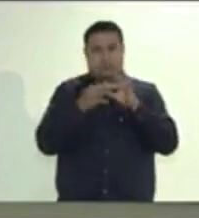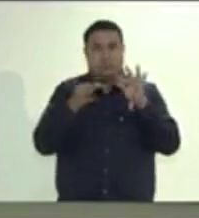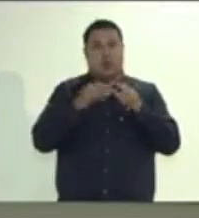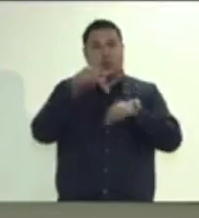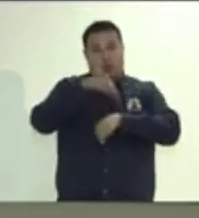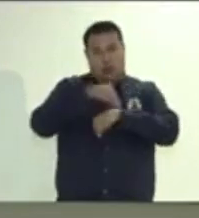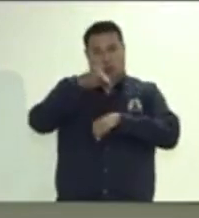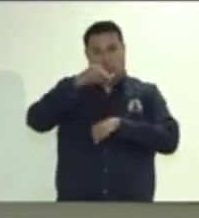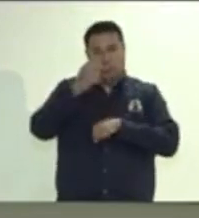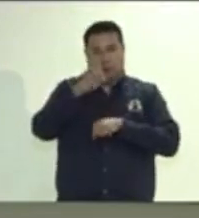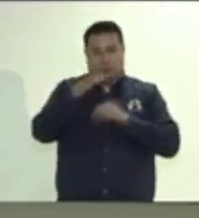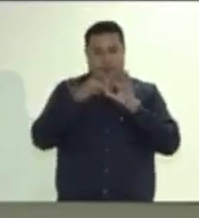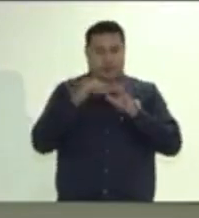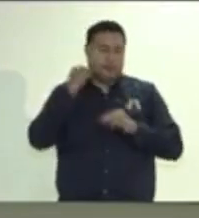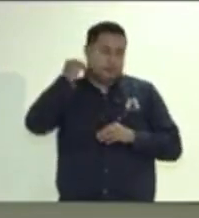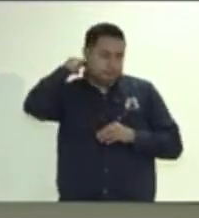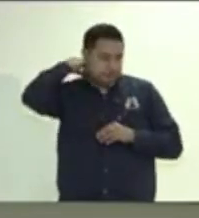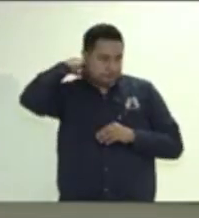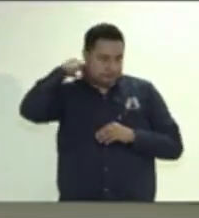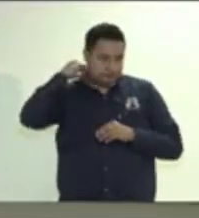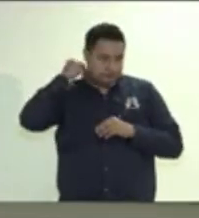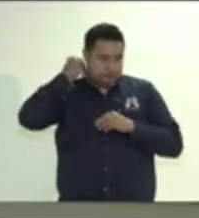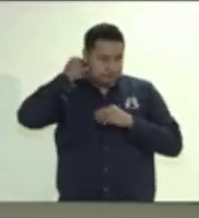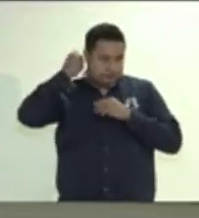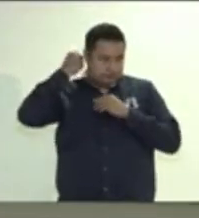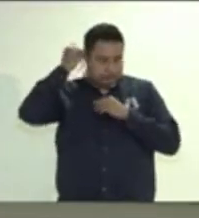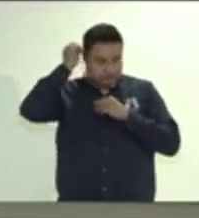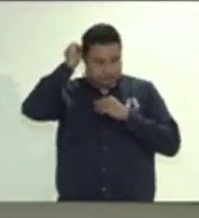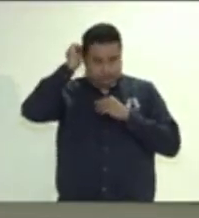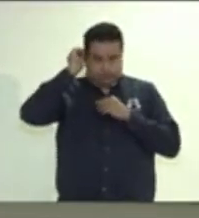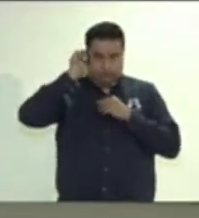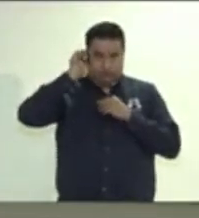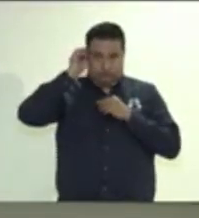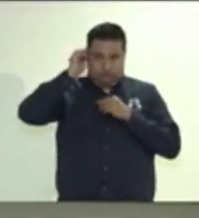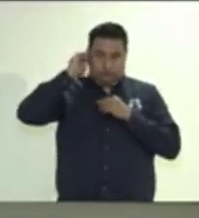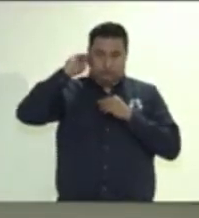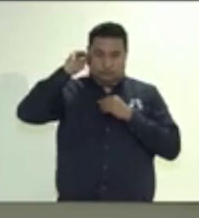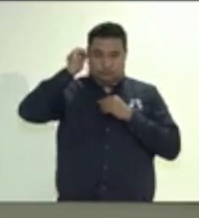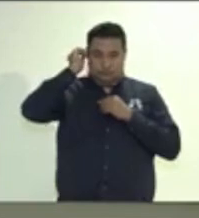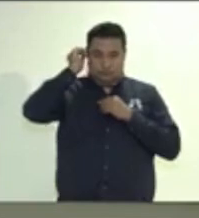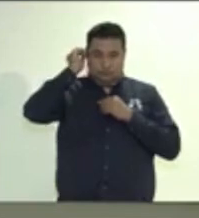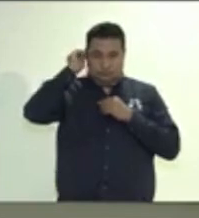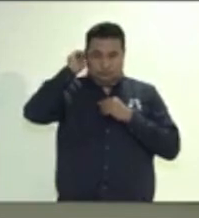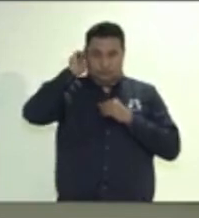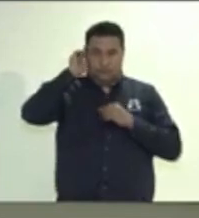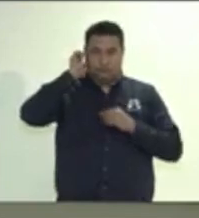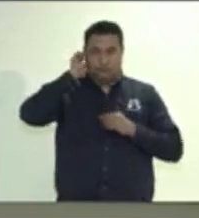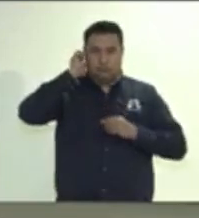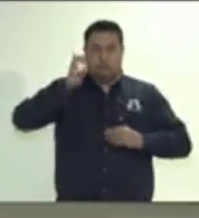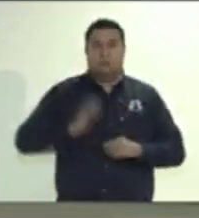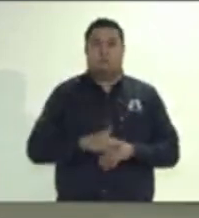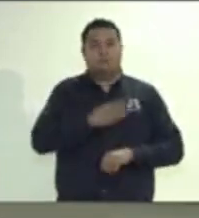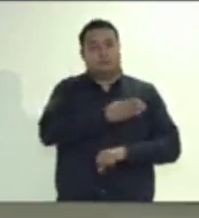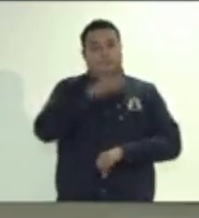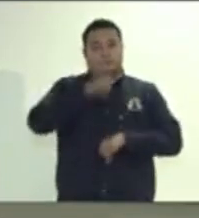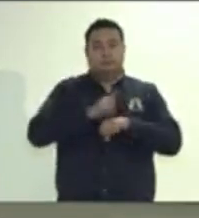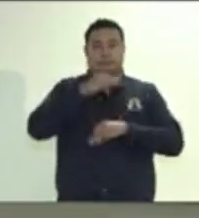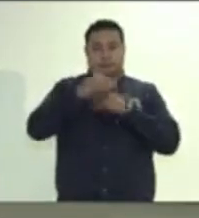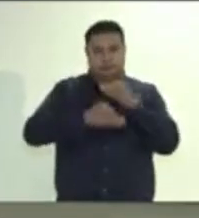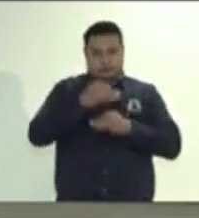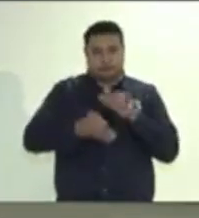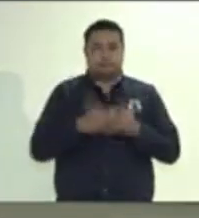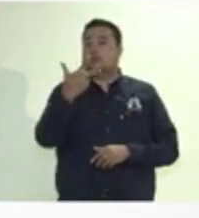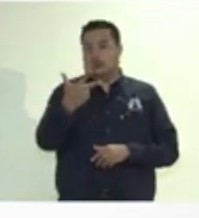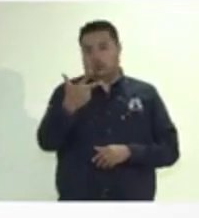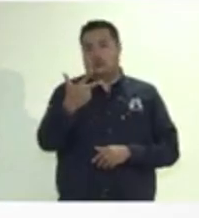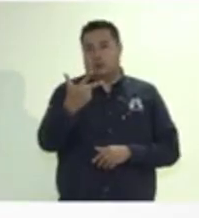las autoridades sanitarias del estado confirmaron un caso más de kobe 19 san luís potosí por lo que ya suman 48 en